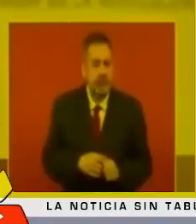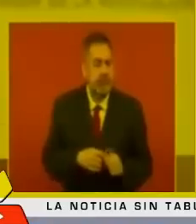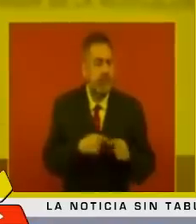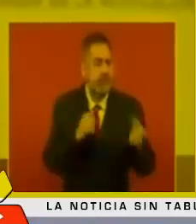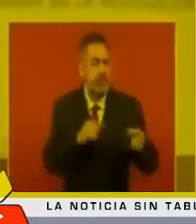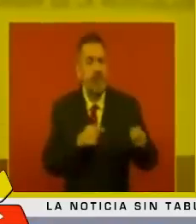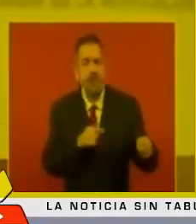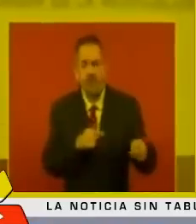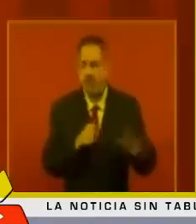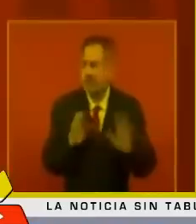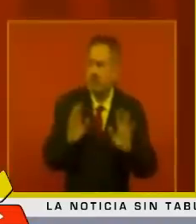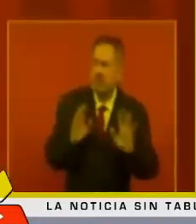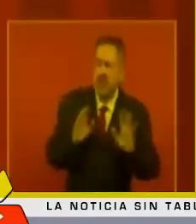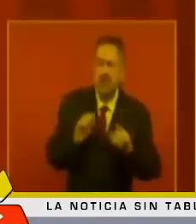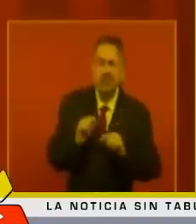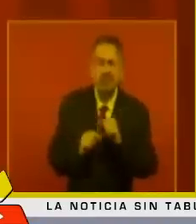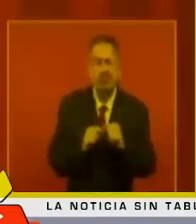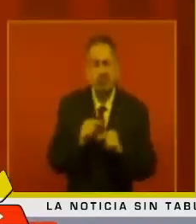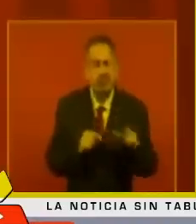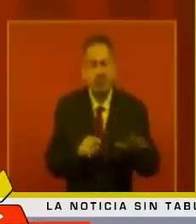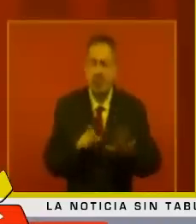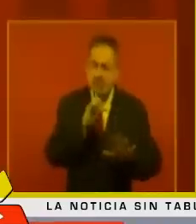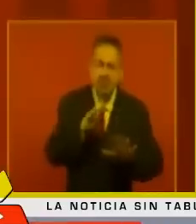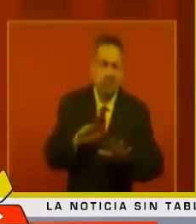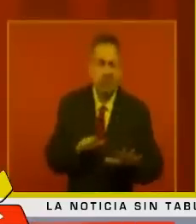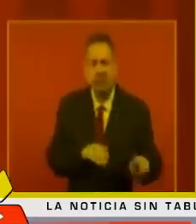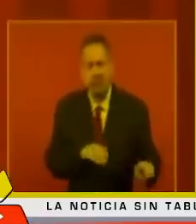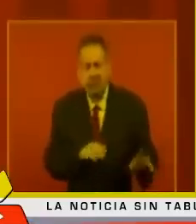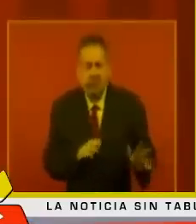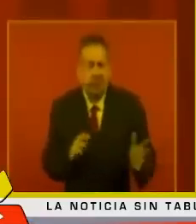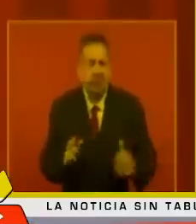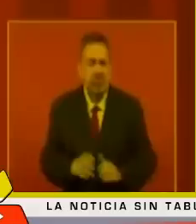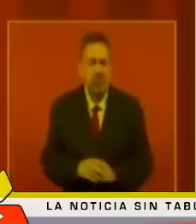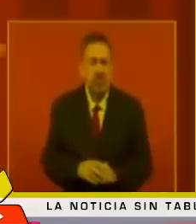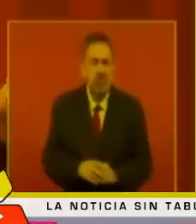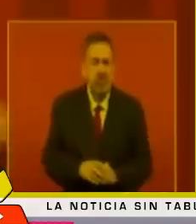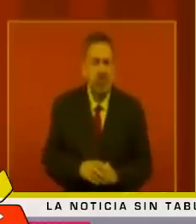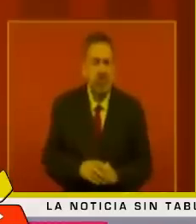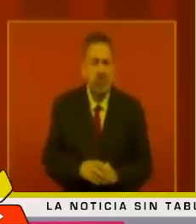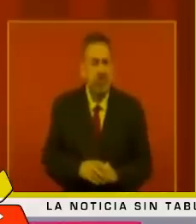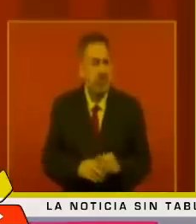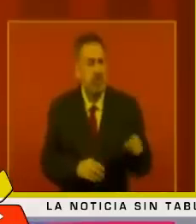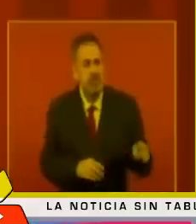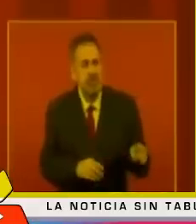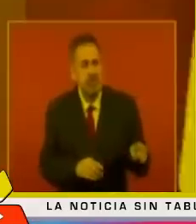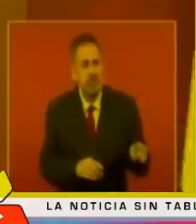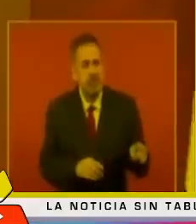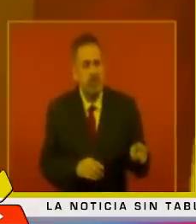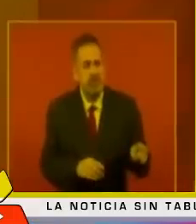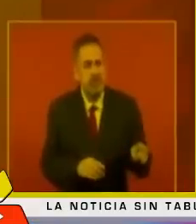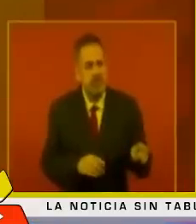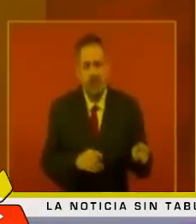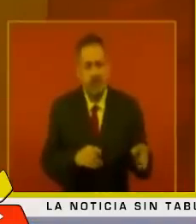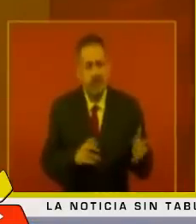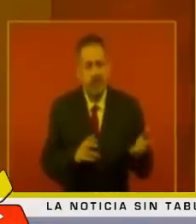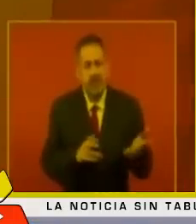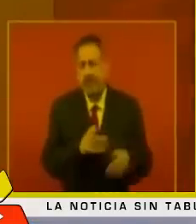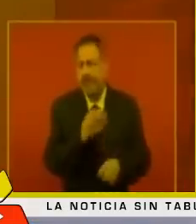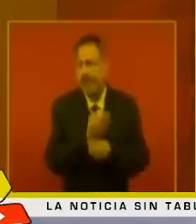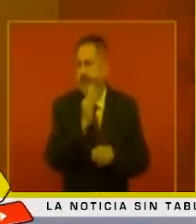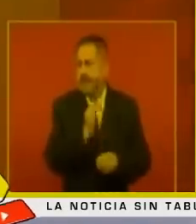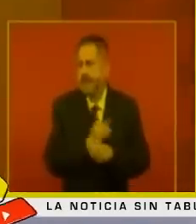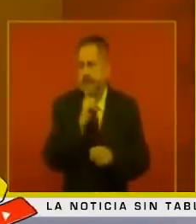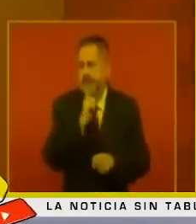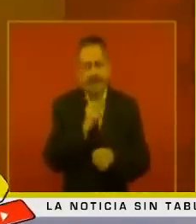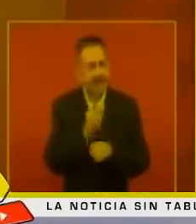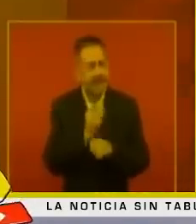han ido poco a poco, ¿no? Actuando, yo diría que hasta con sentido del humor.